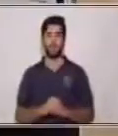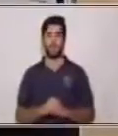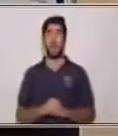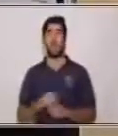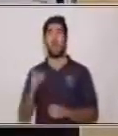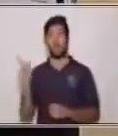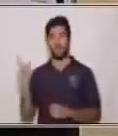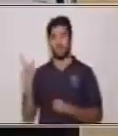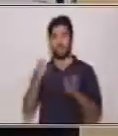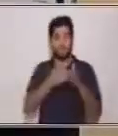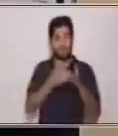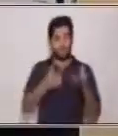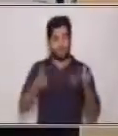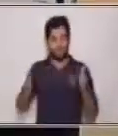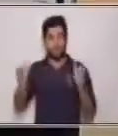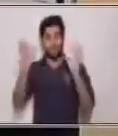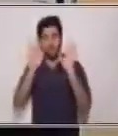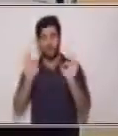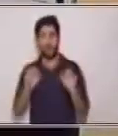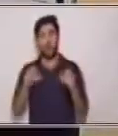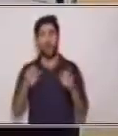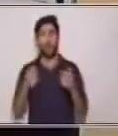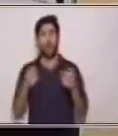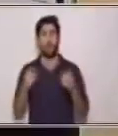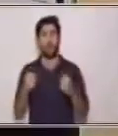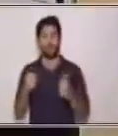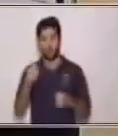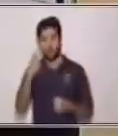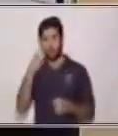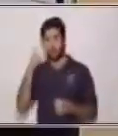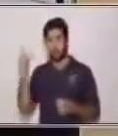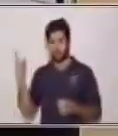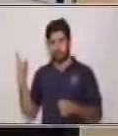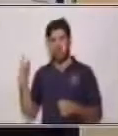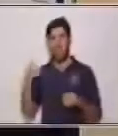la estructura es la siguiente.